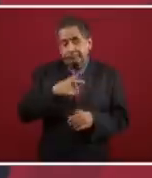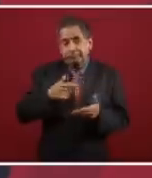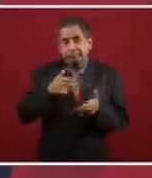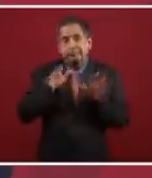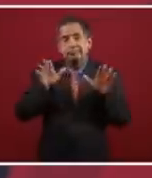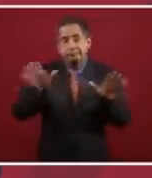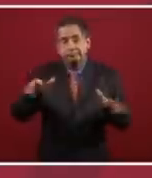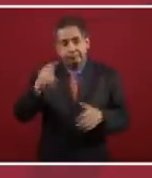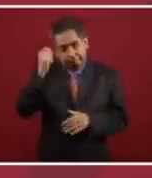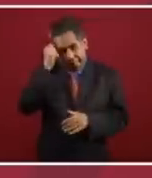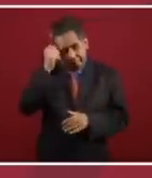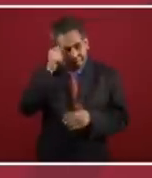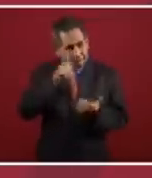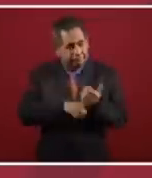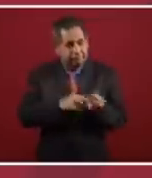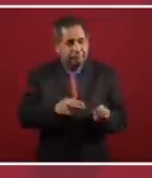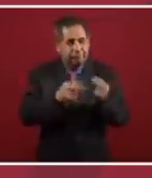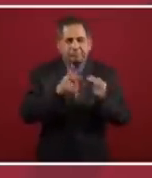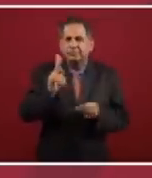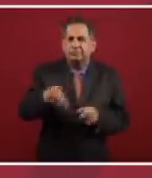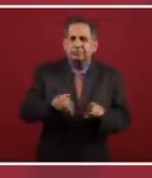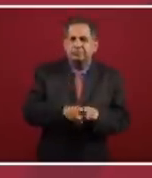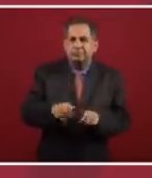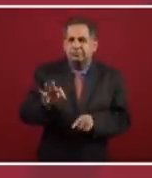una especie de foa proa,